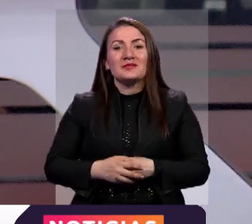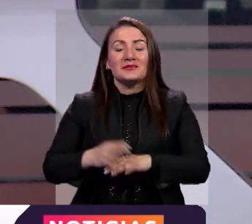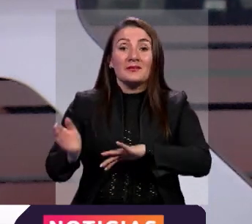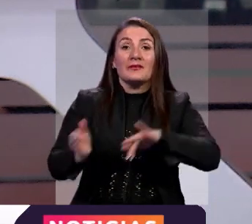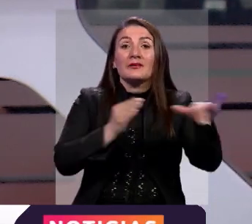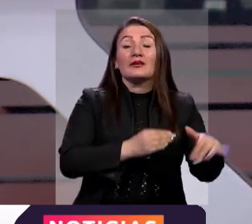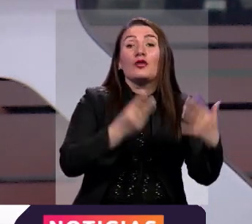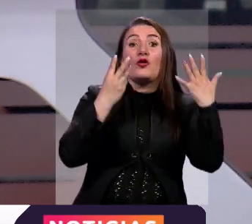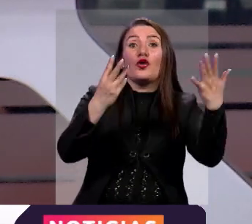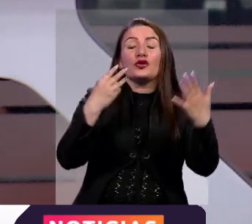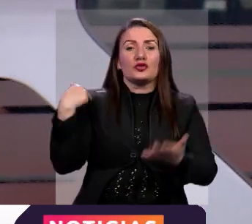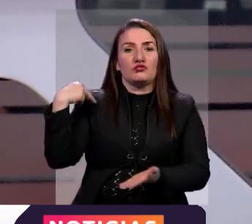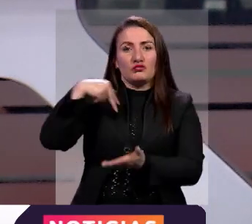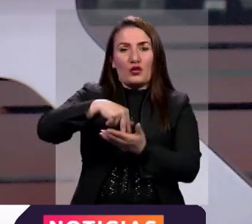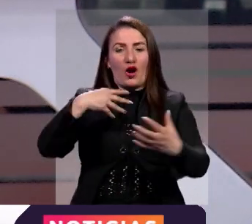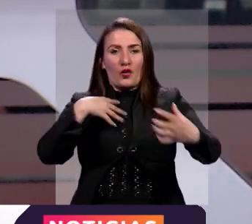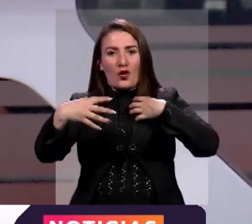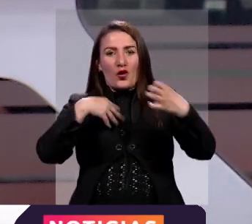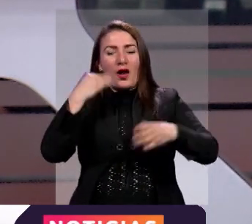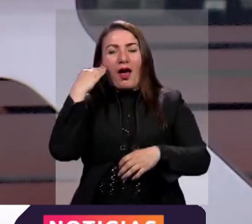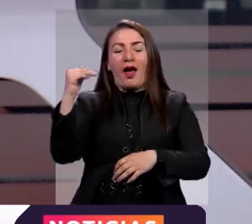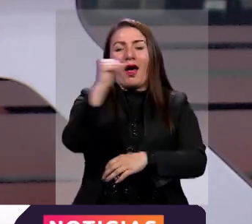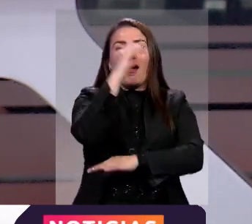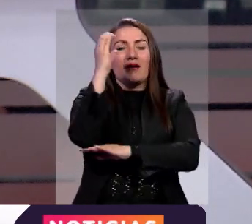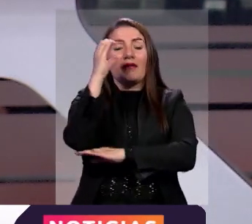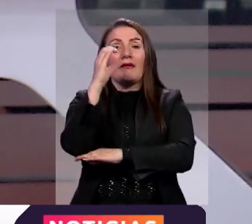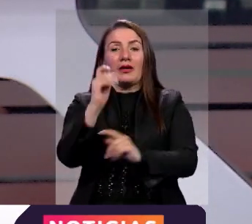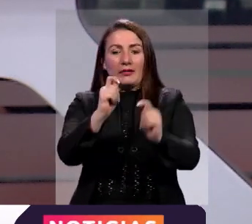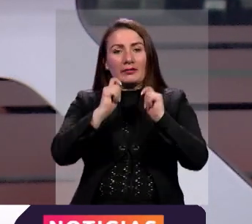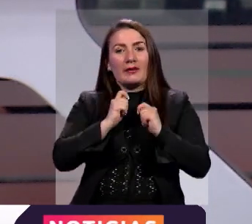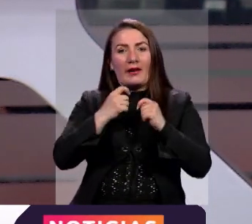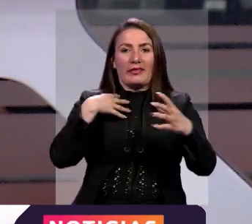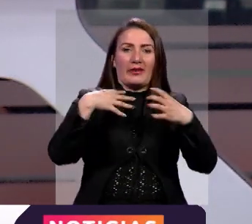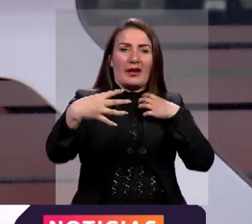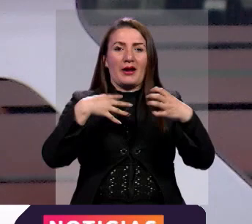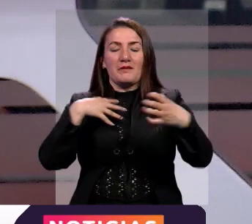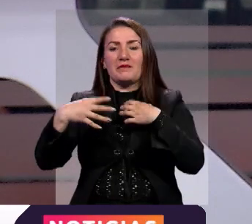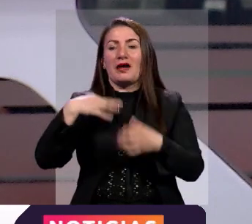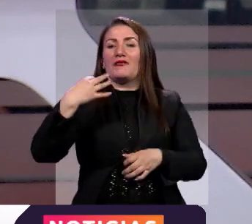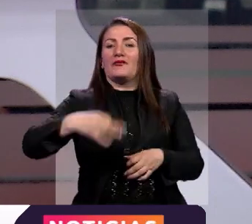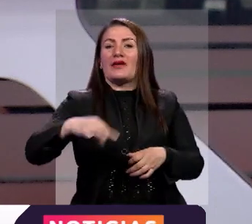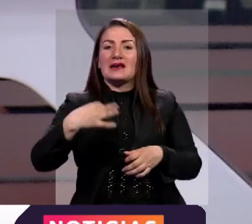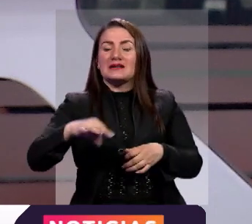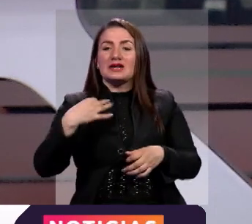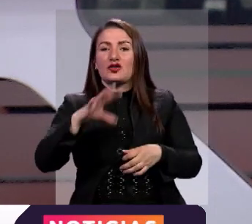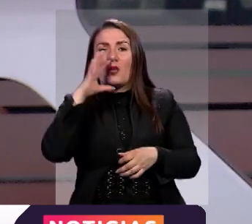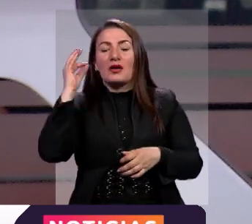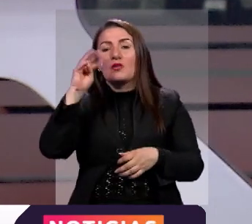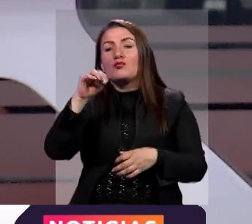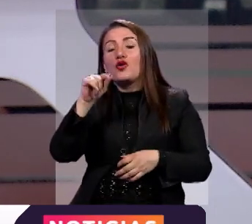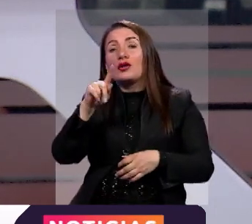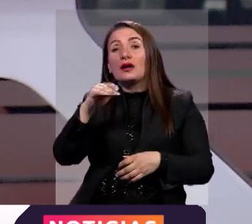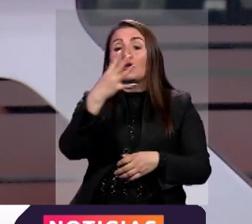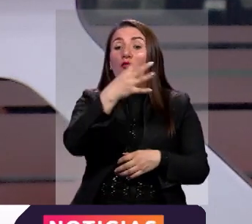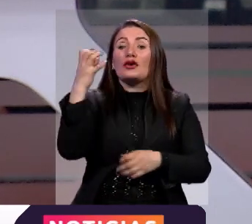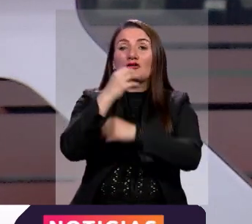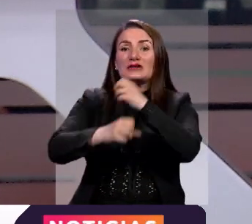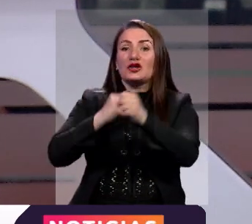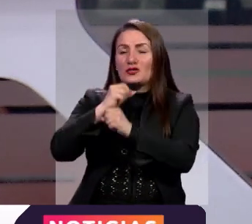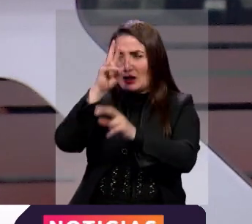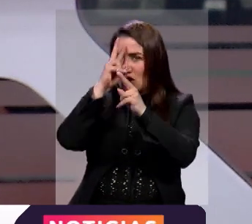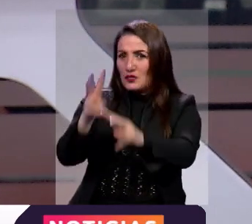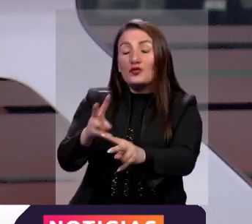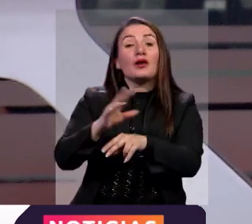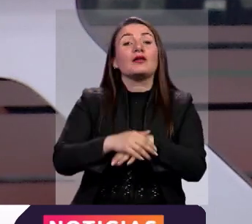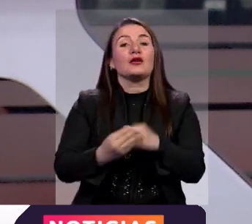Ocho actrices colombianas interpretan todos los roles de la obra del dramaturgo francés Molière para conmemorar sus 400 años en la nueva